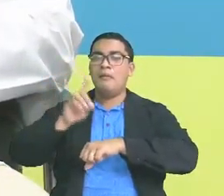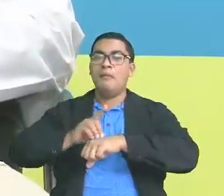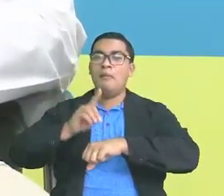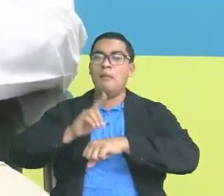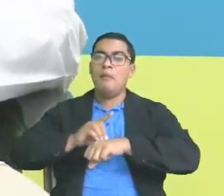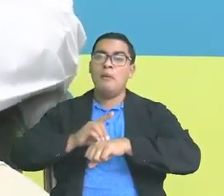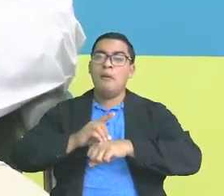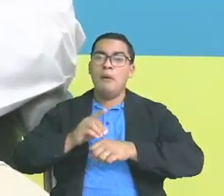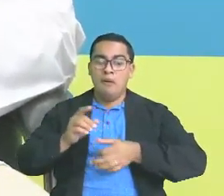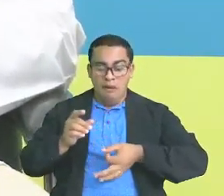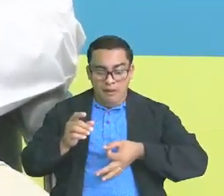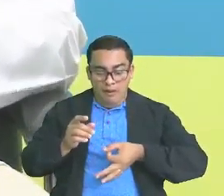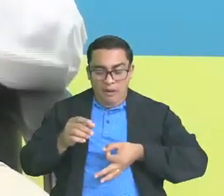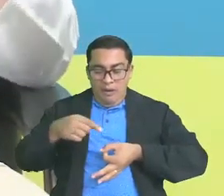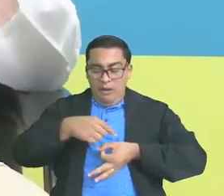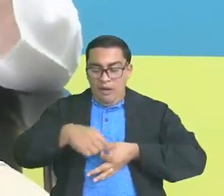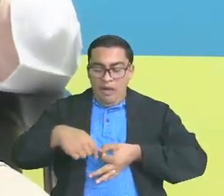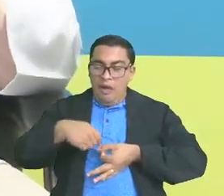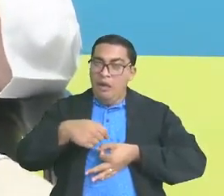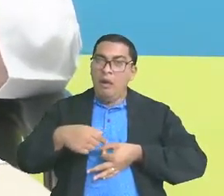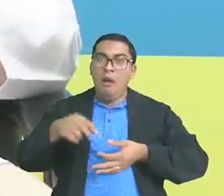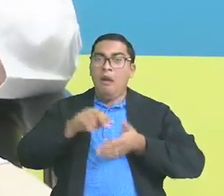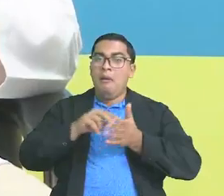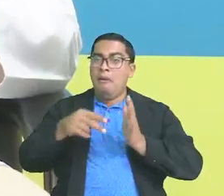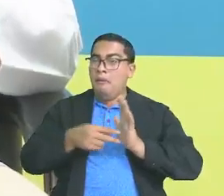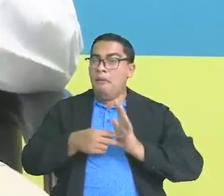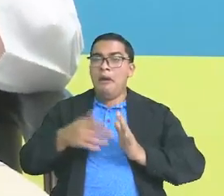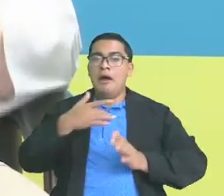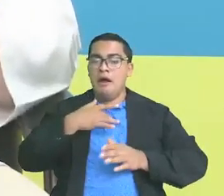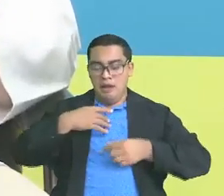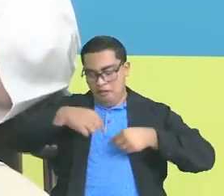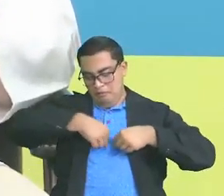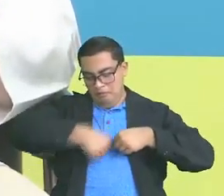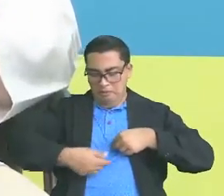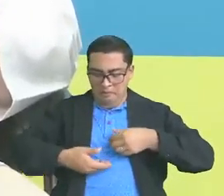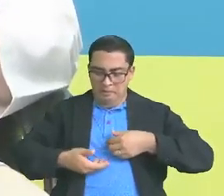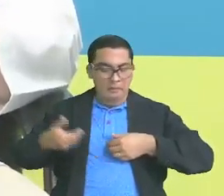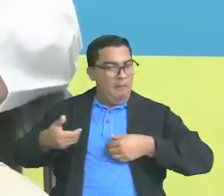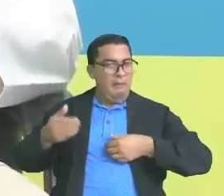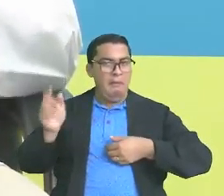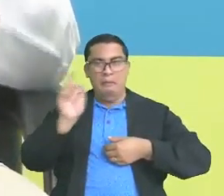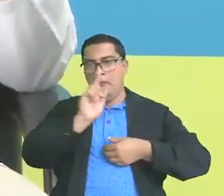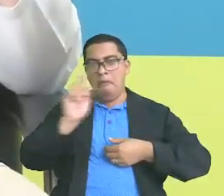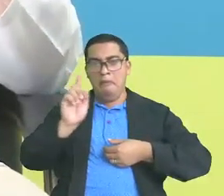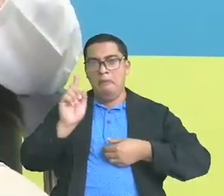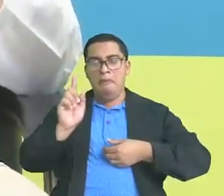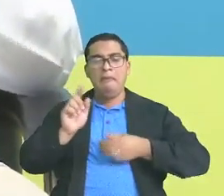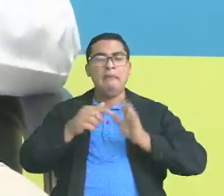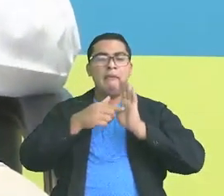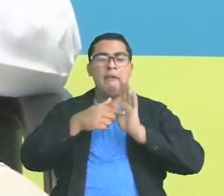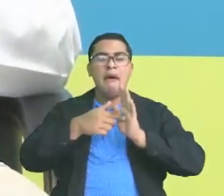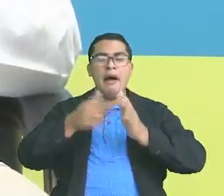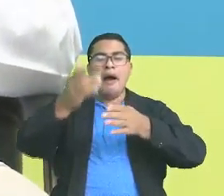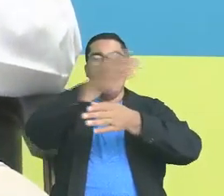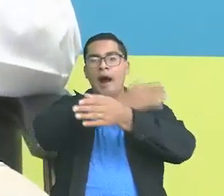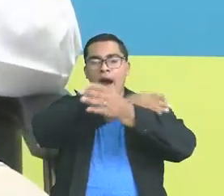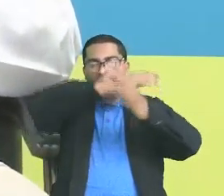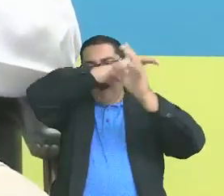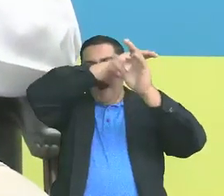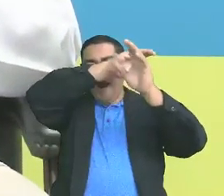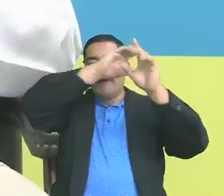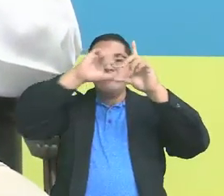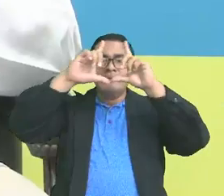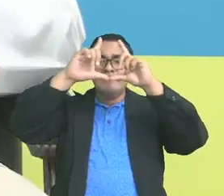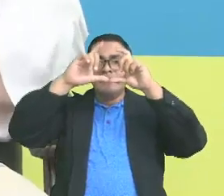hernia en el ombligo no significa que necesite cirugía. Hay que tomar criterios en cuenta. Por ejemplo, en las imágenes anteriores estuvimos